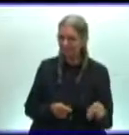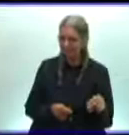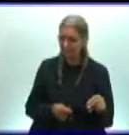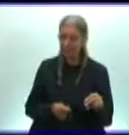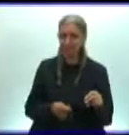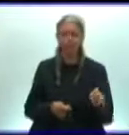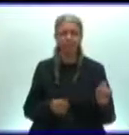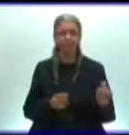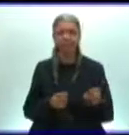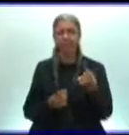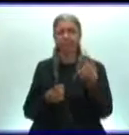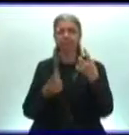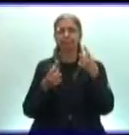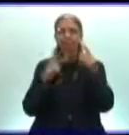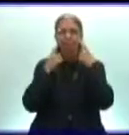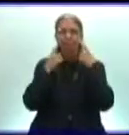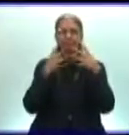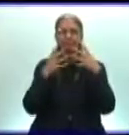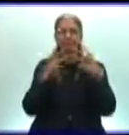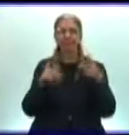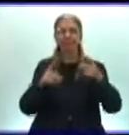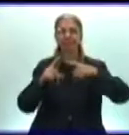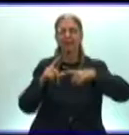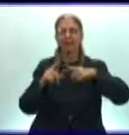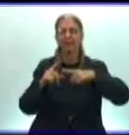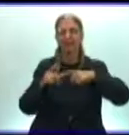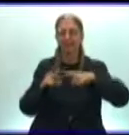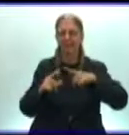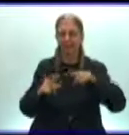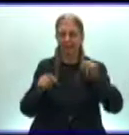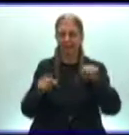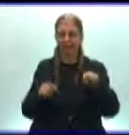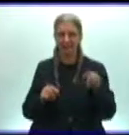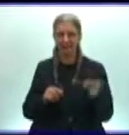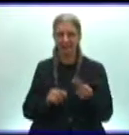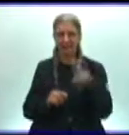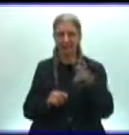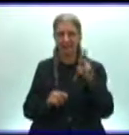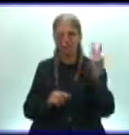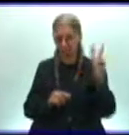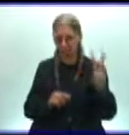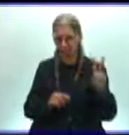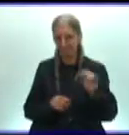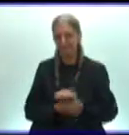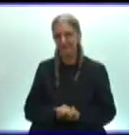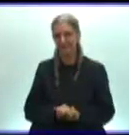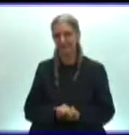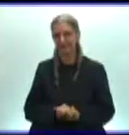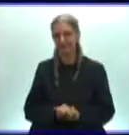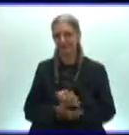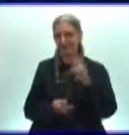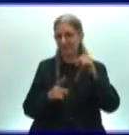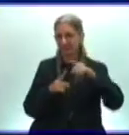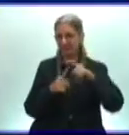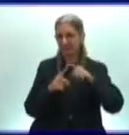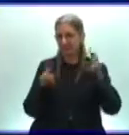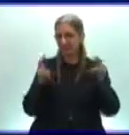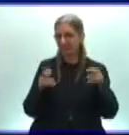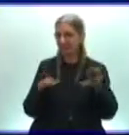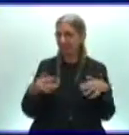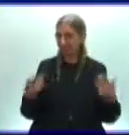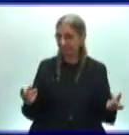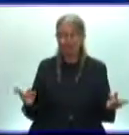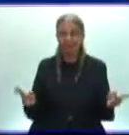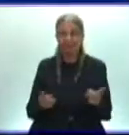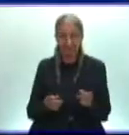los principales contenidos tratados en la unidad número 2. El tema entonces es